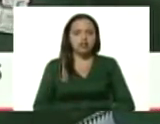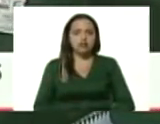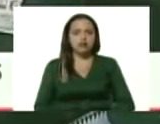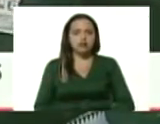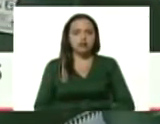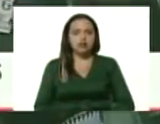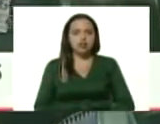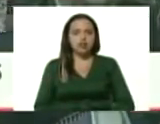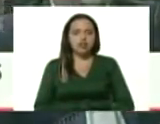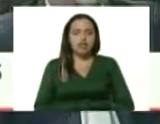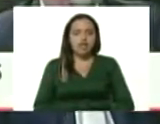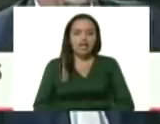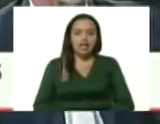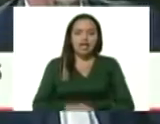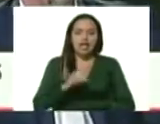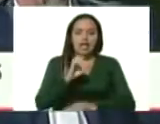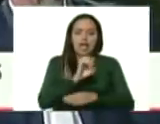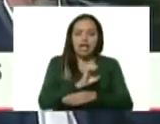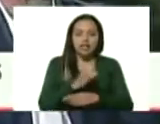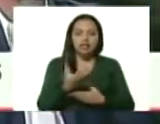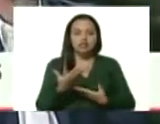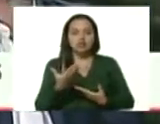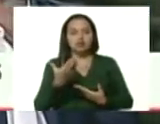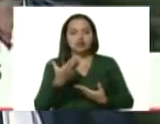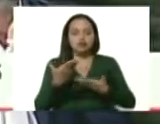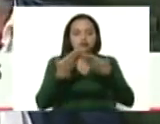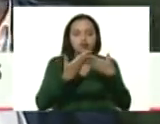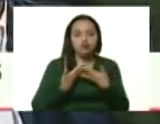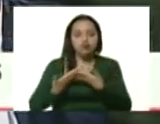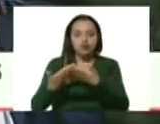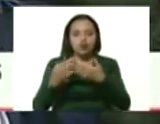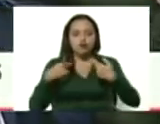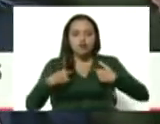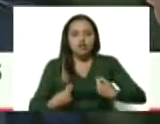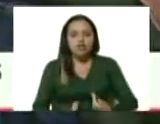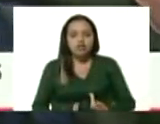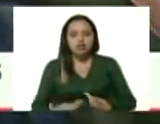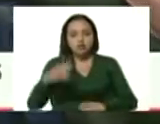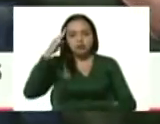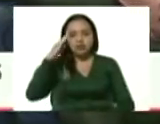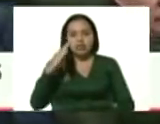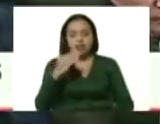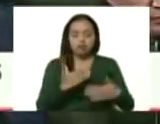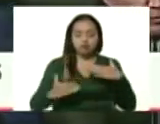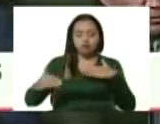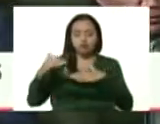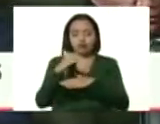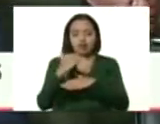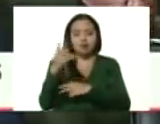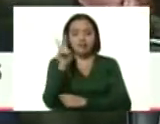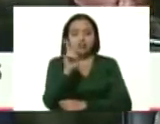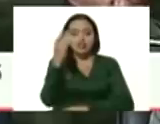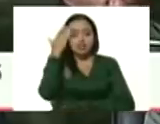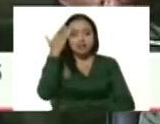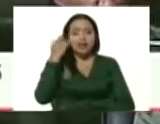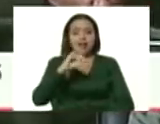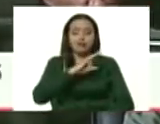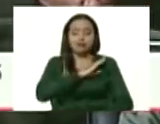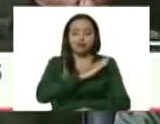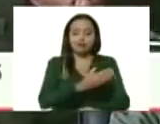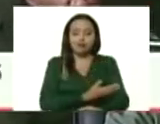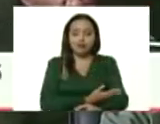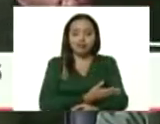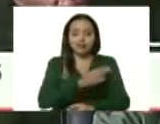ético, técnico, académico, humanístico, militar, el más alto nivel, para que Venezuela sepa que tiene Fuerza Armada